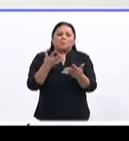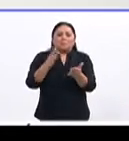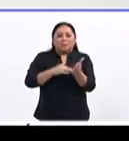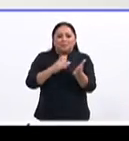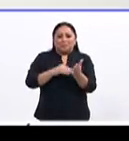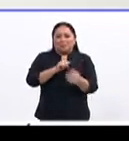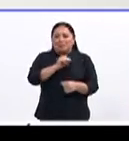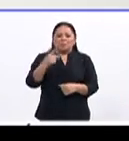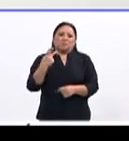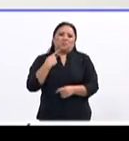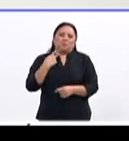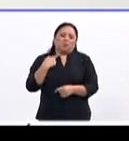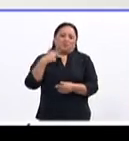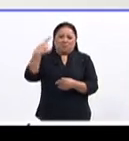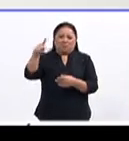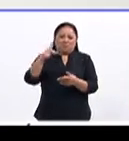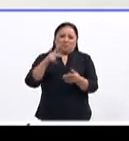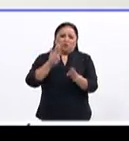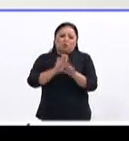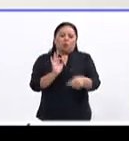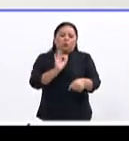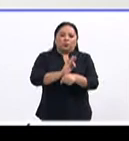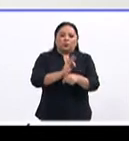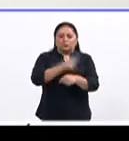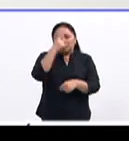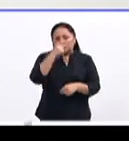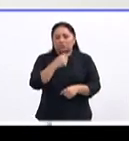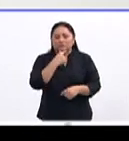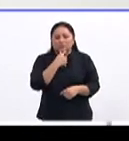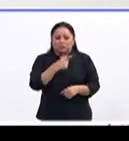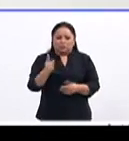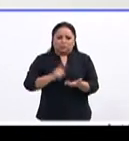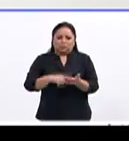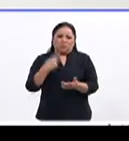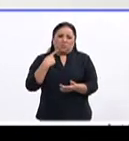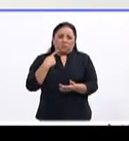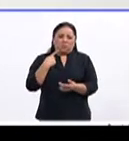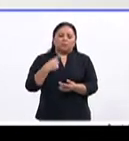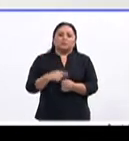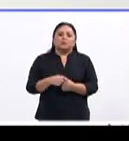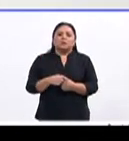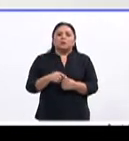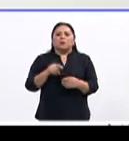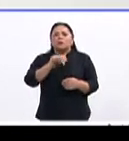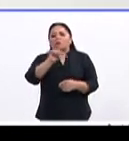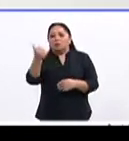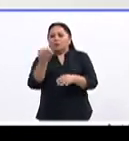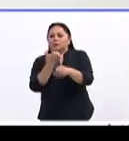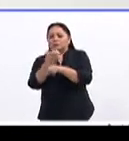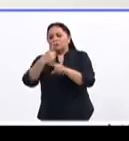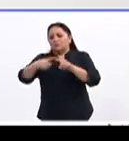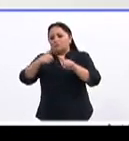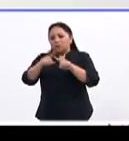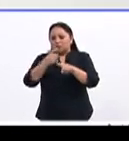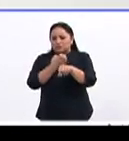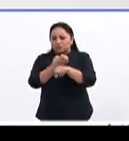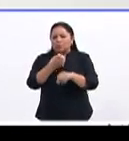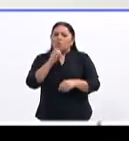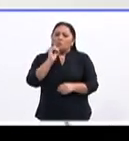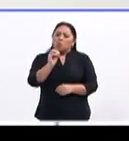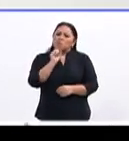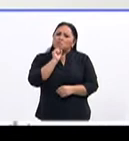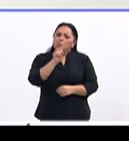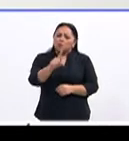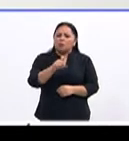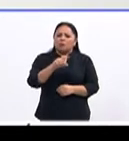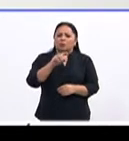las procuradurías de protección de niñez de los diferentes estados, sí. O